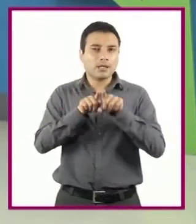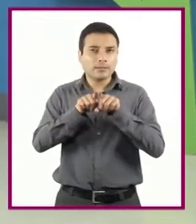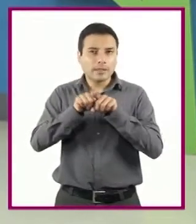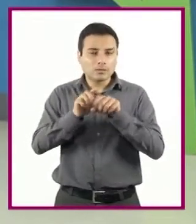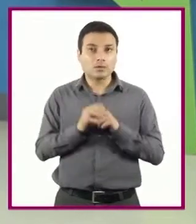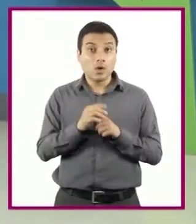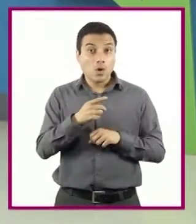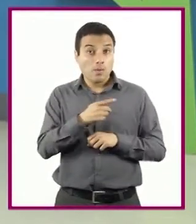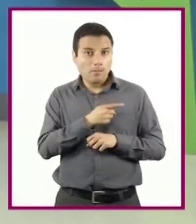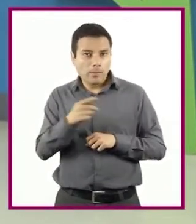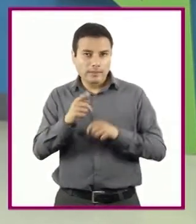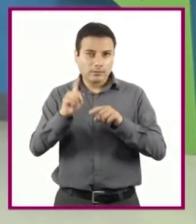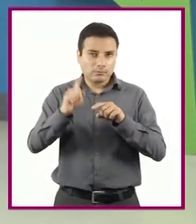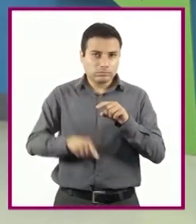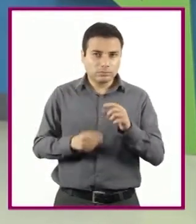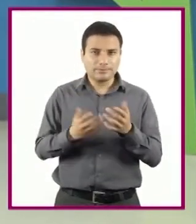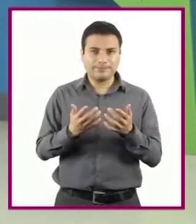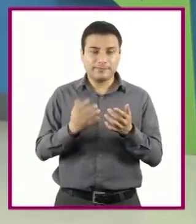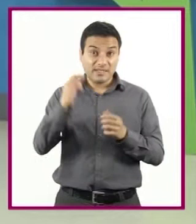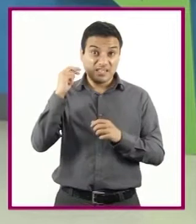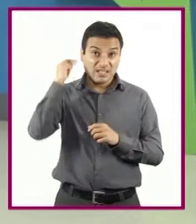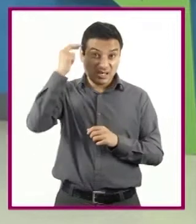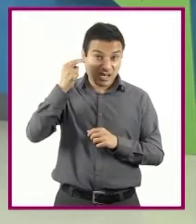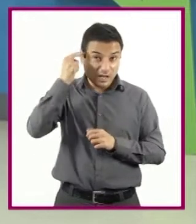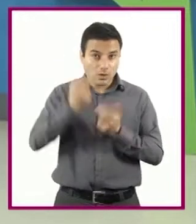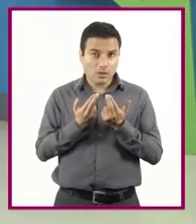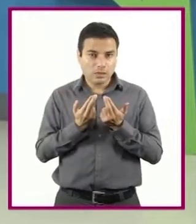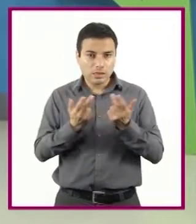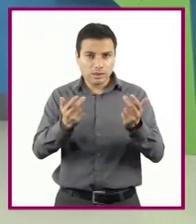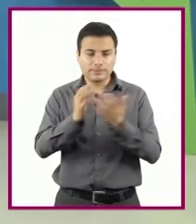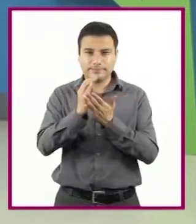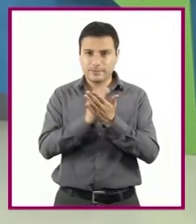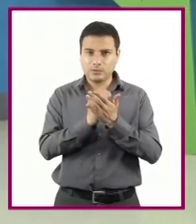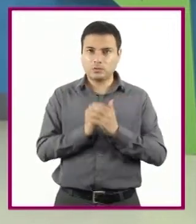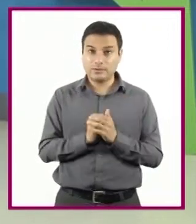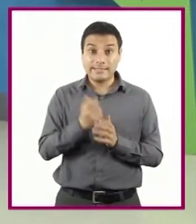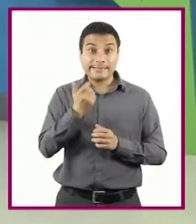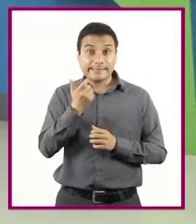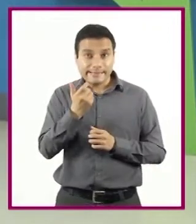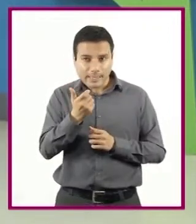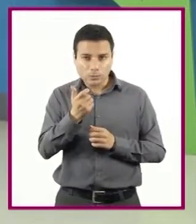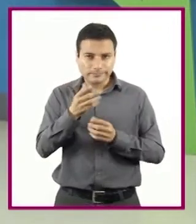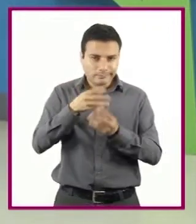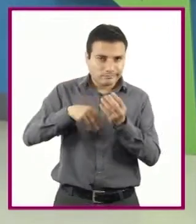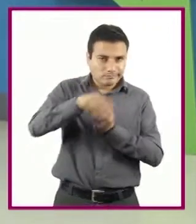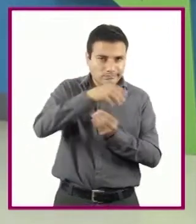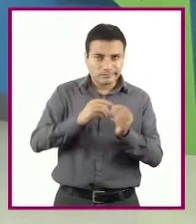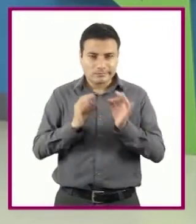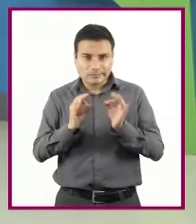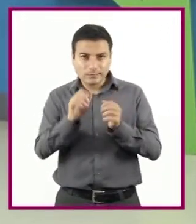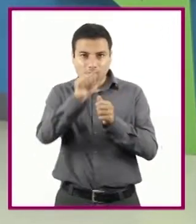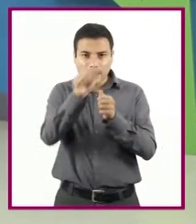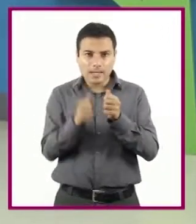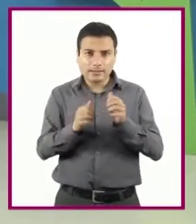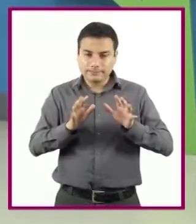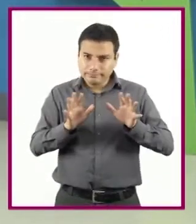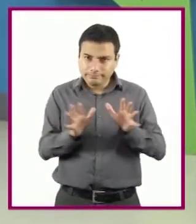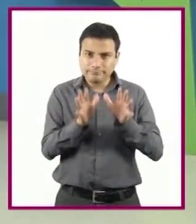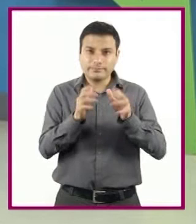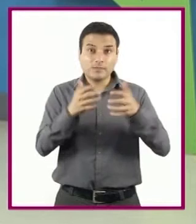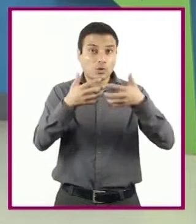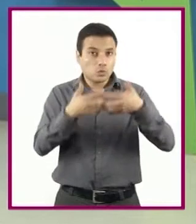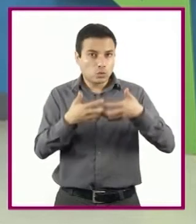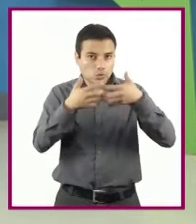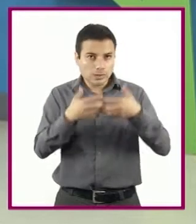pobreza, moderando la devastación del reino y la extracción de su dinero. Fomentarán las artes, se avivará la